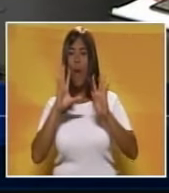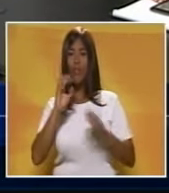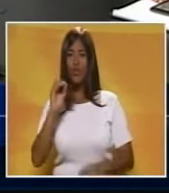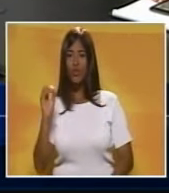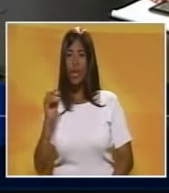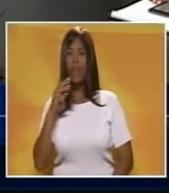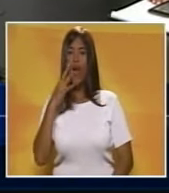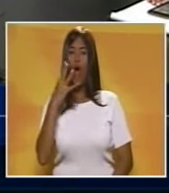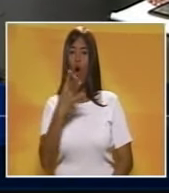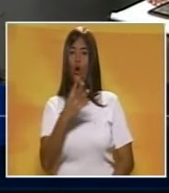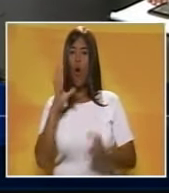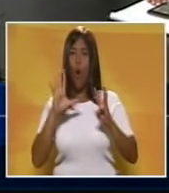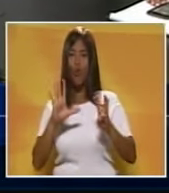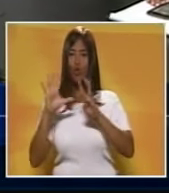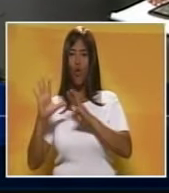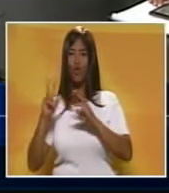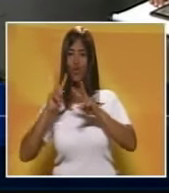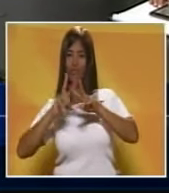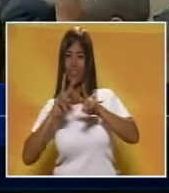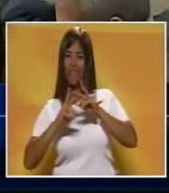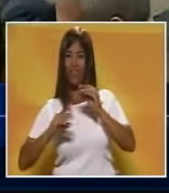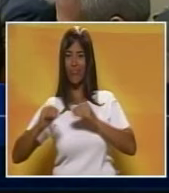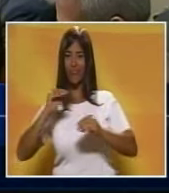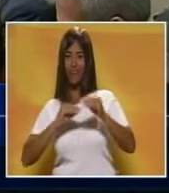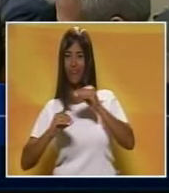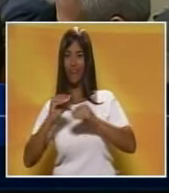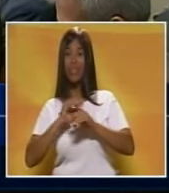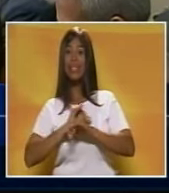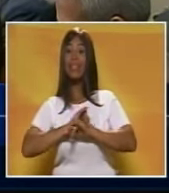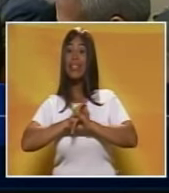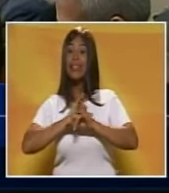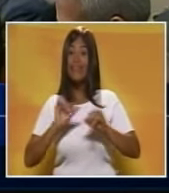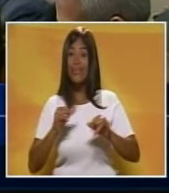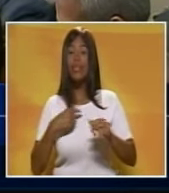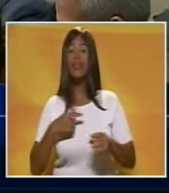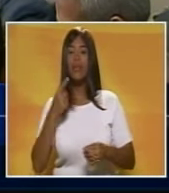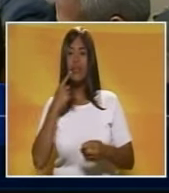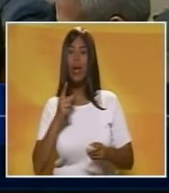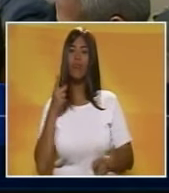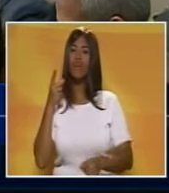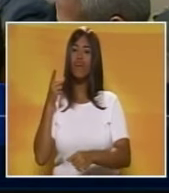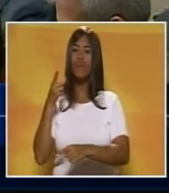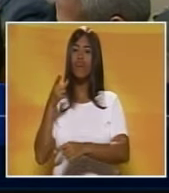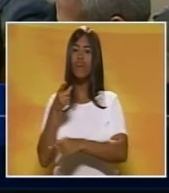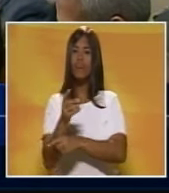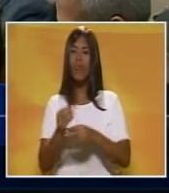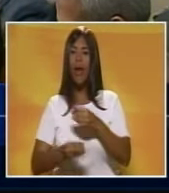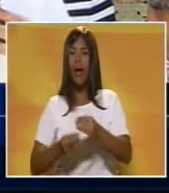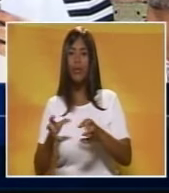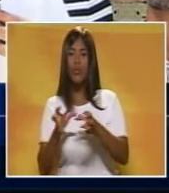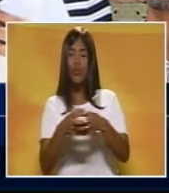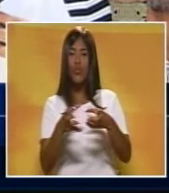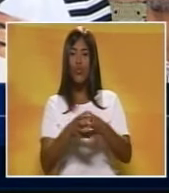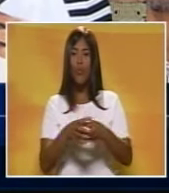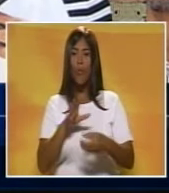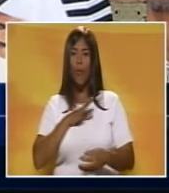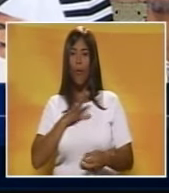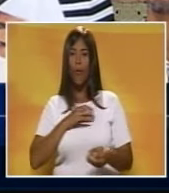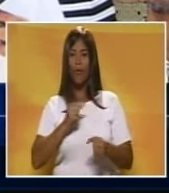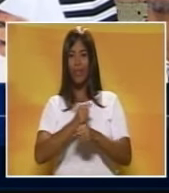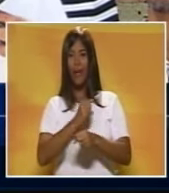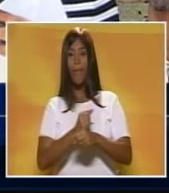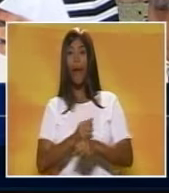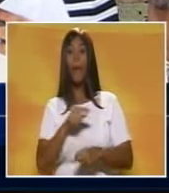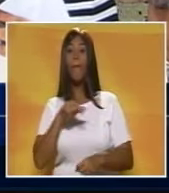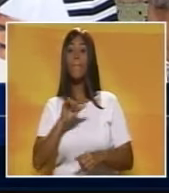10.488 viviendas, que ya hemos instruido a todos los órganos estatales de vivienda y entes ejecutores